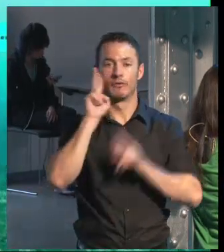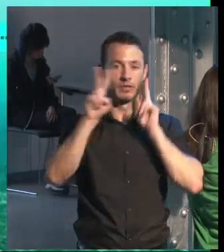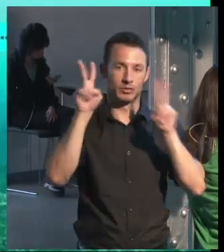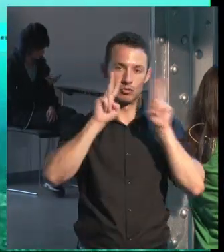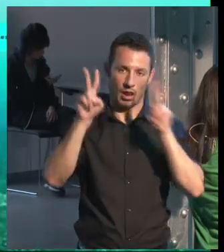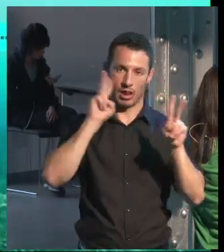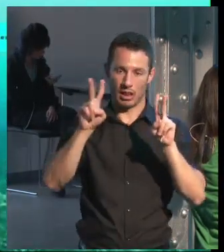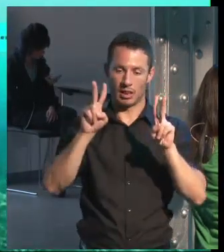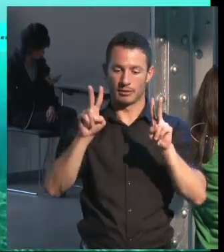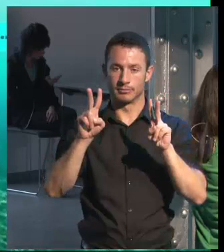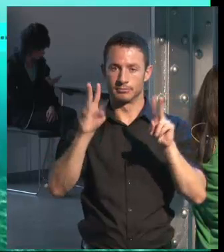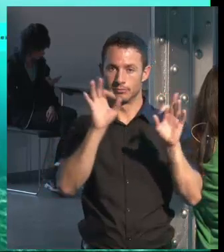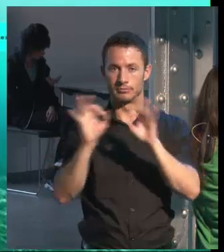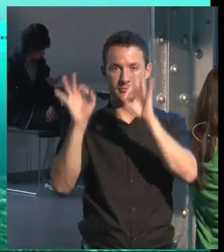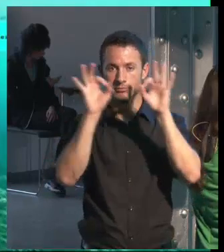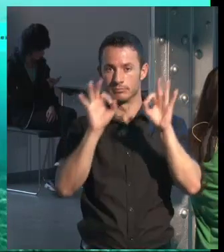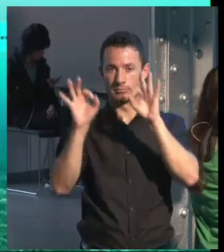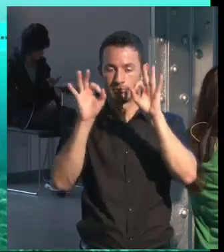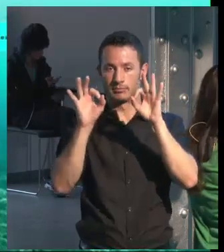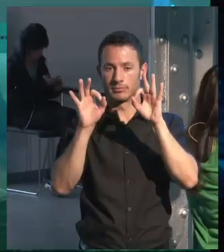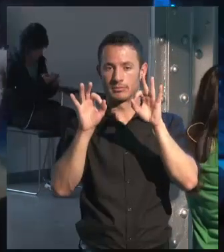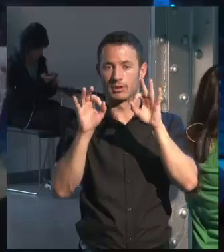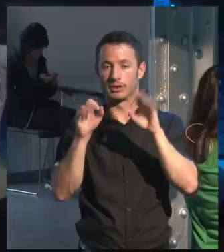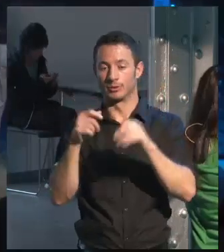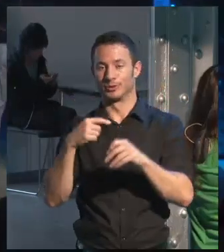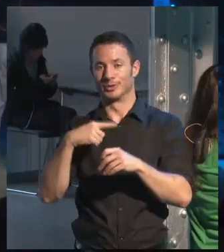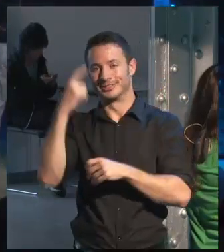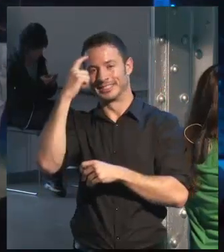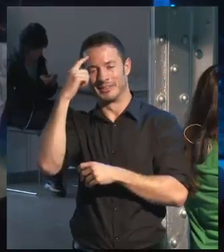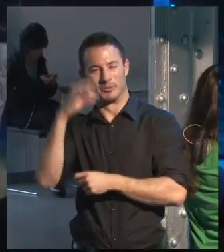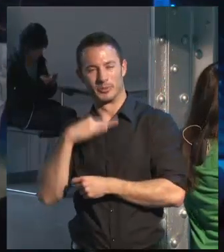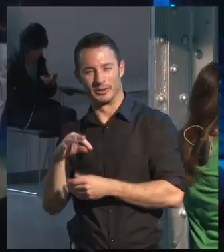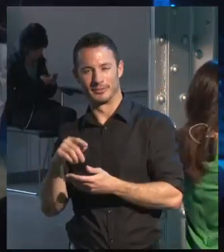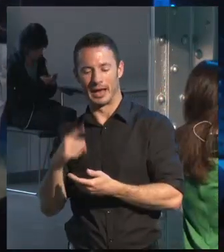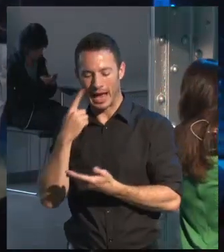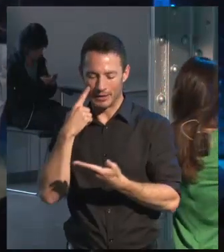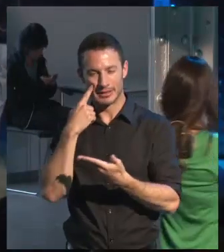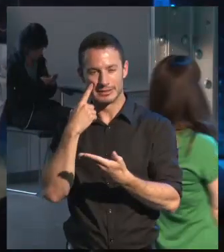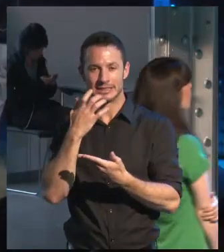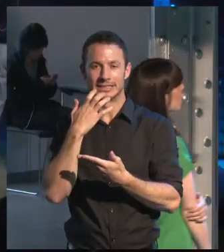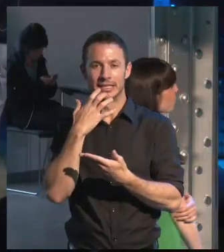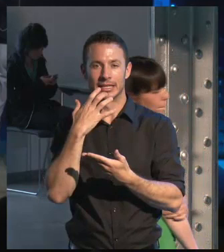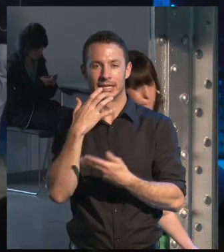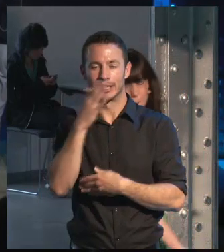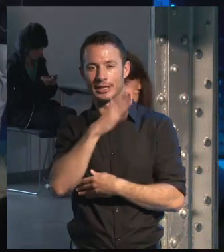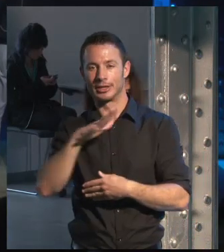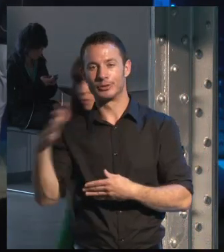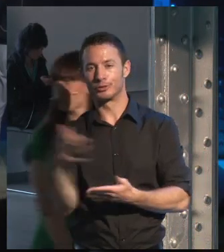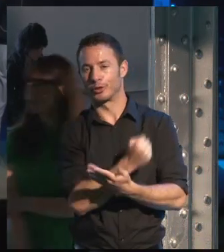esa información yo voy viendo, a ver, ¿qué están haciendo? A ver si está todo el mundo más o menos...